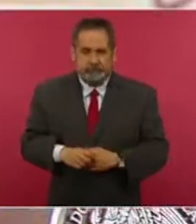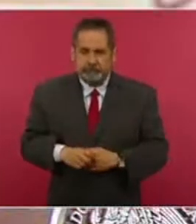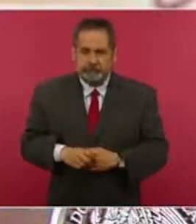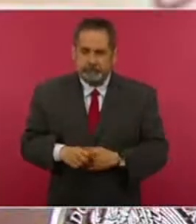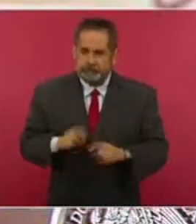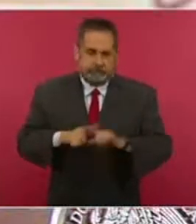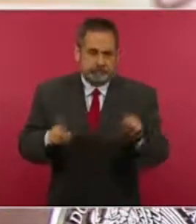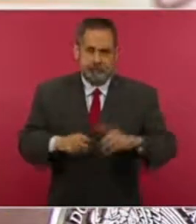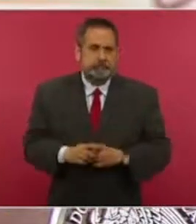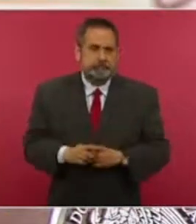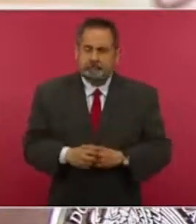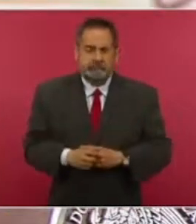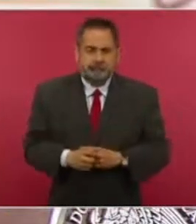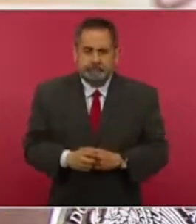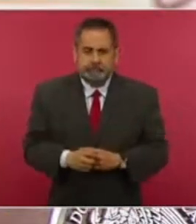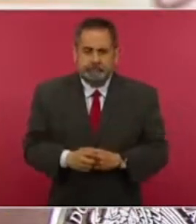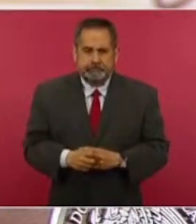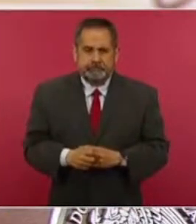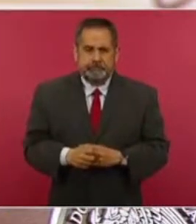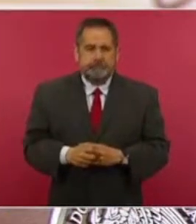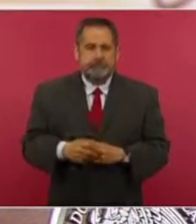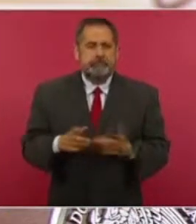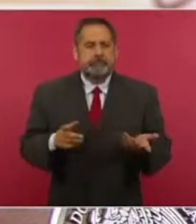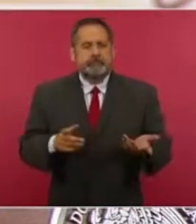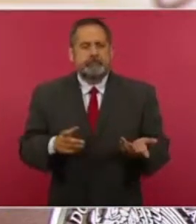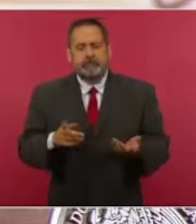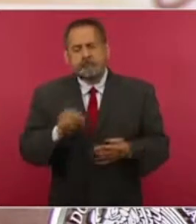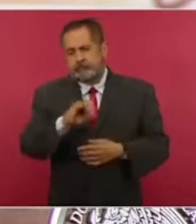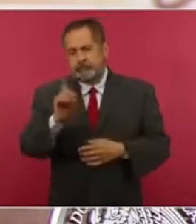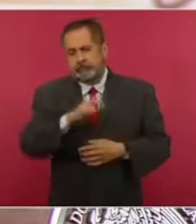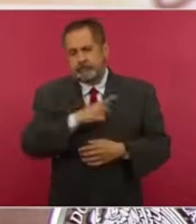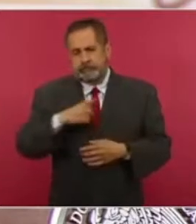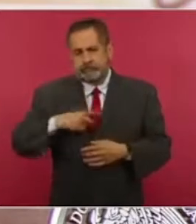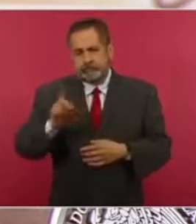Porque es muy cómodo